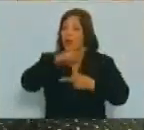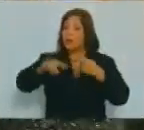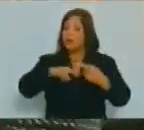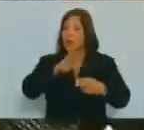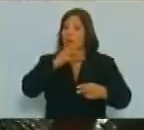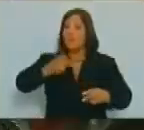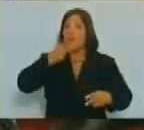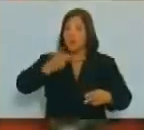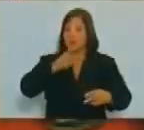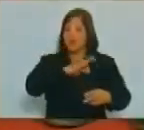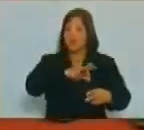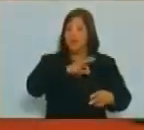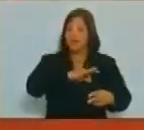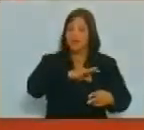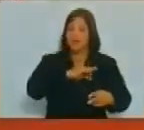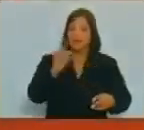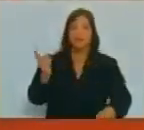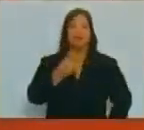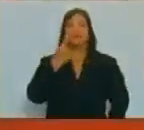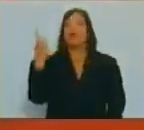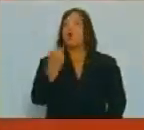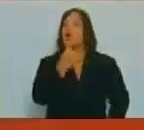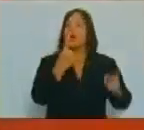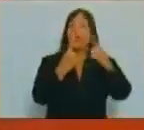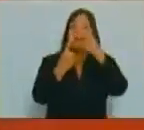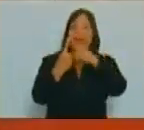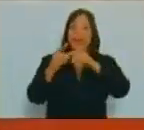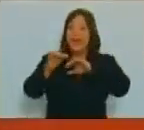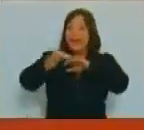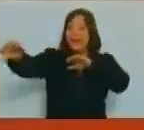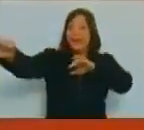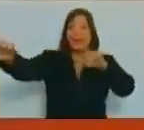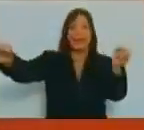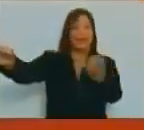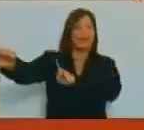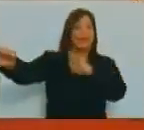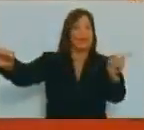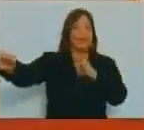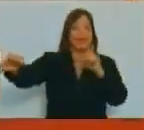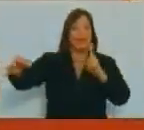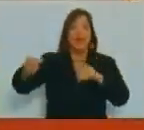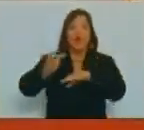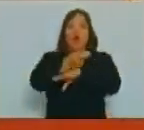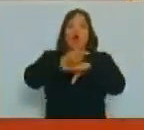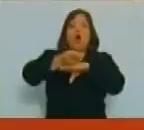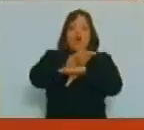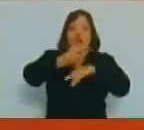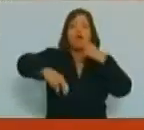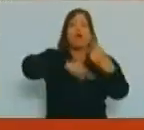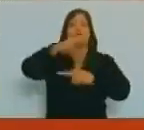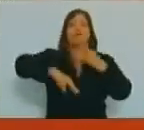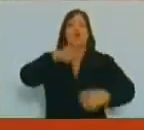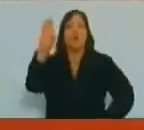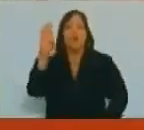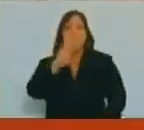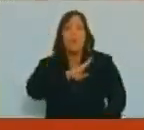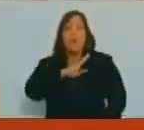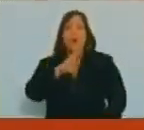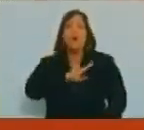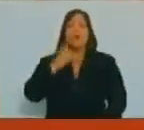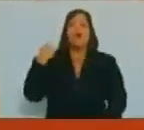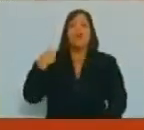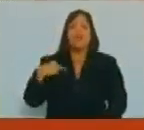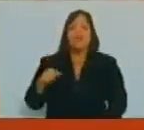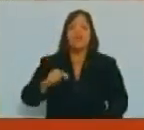compatriotas no es sola no es una isla es la gestión de un gobierno revolucionario que tiene también